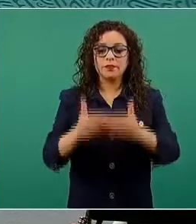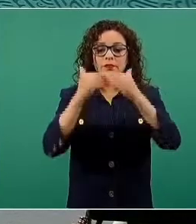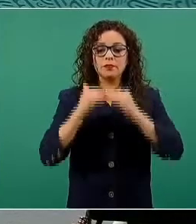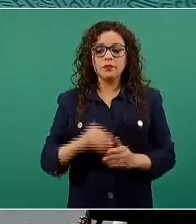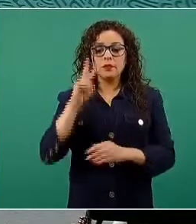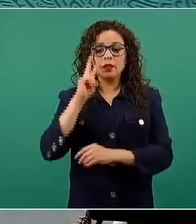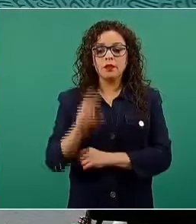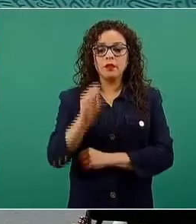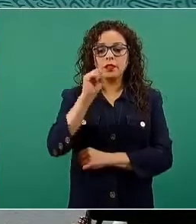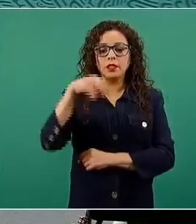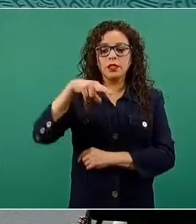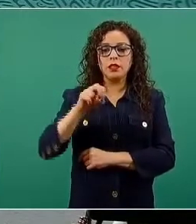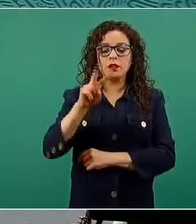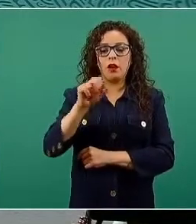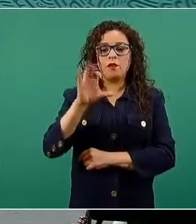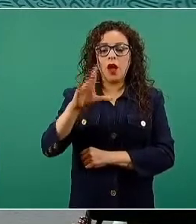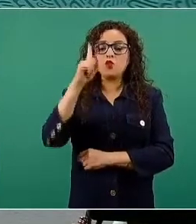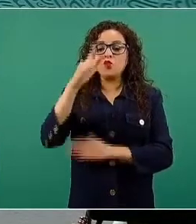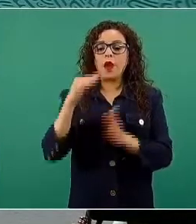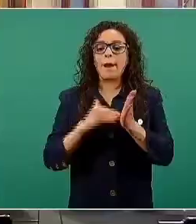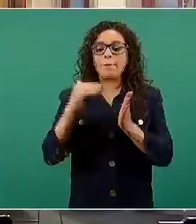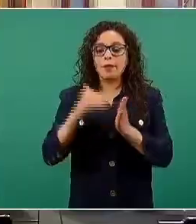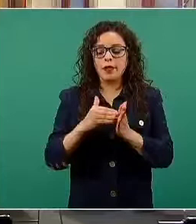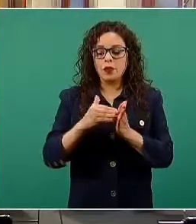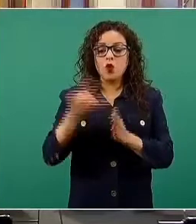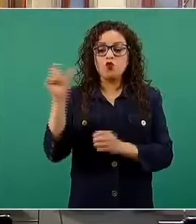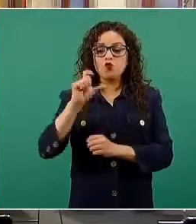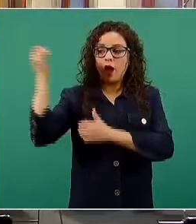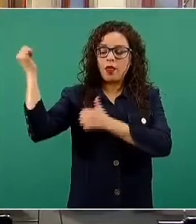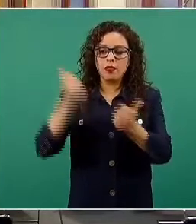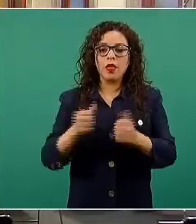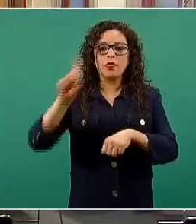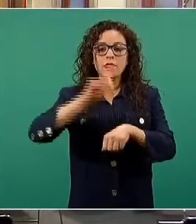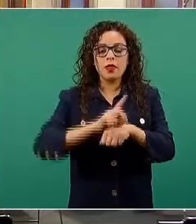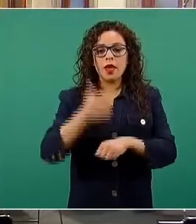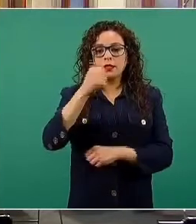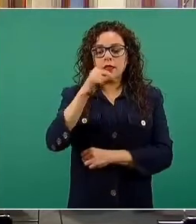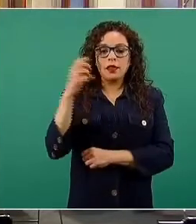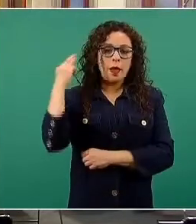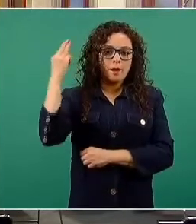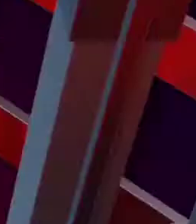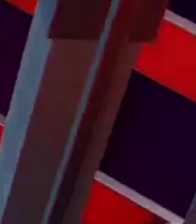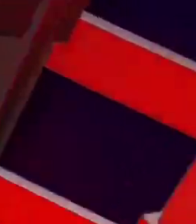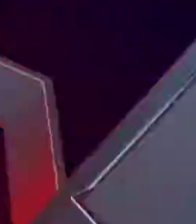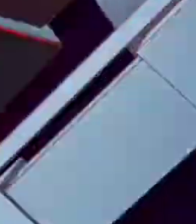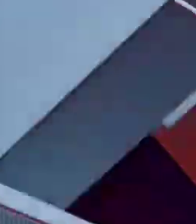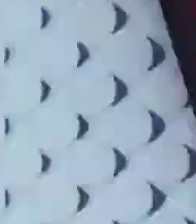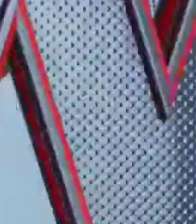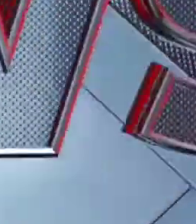1 millón, se espera que para el jueves 6 de mayo. Este es el calendario.